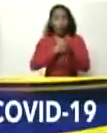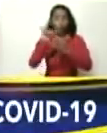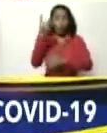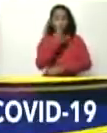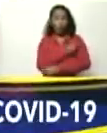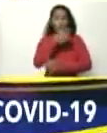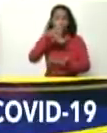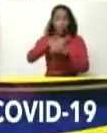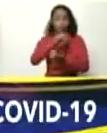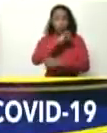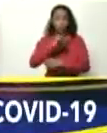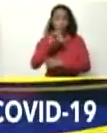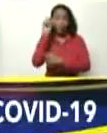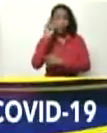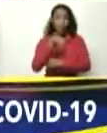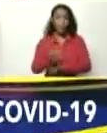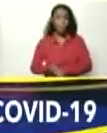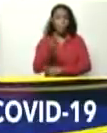también,